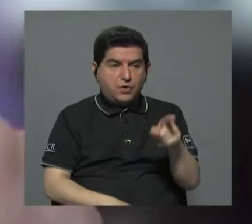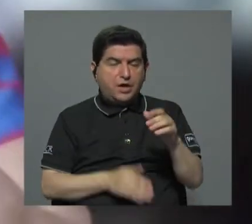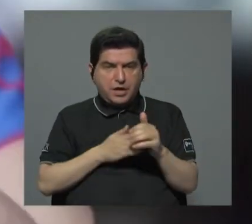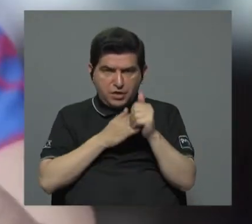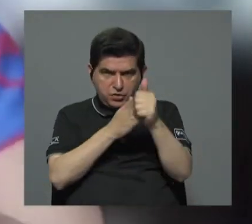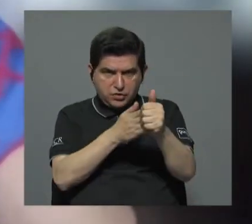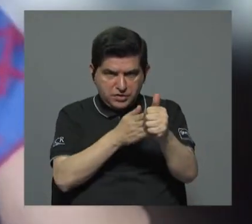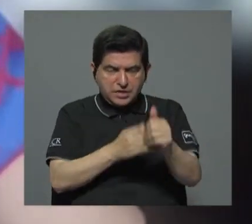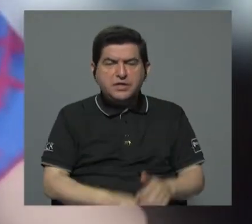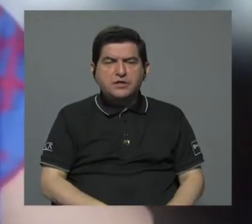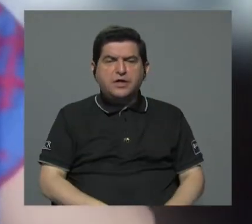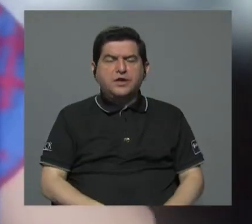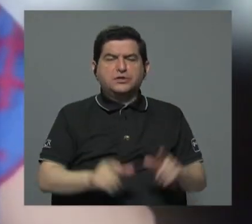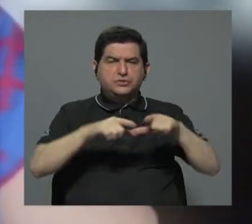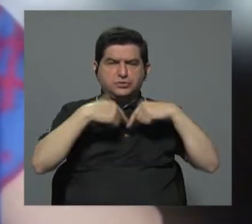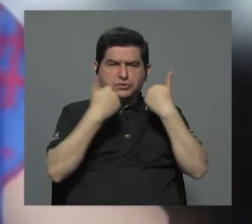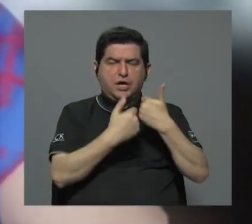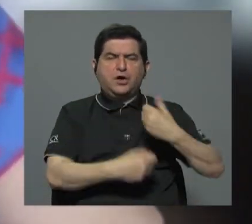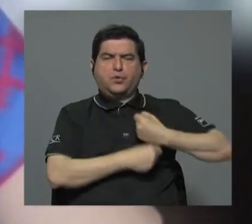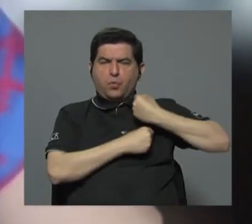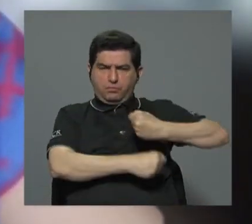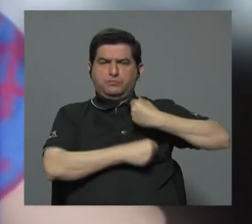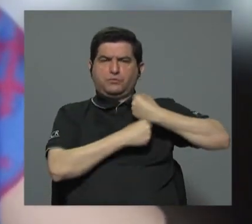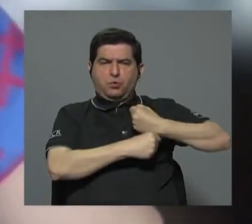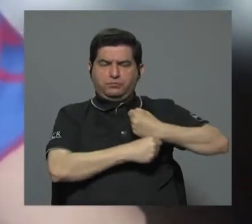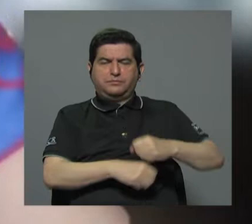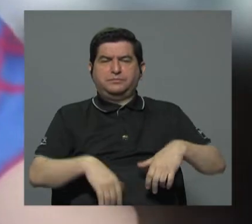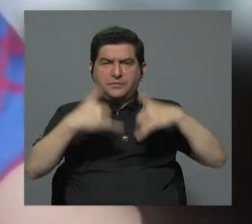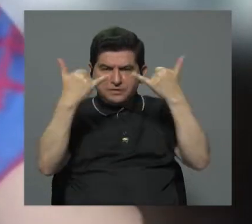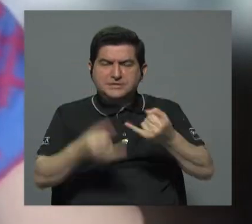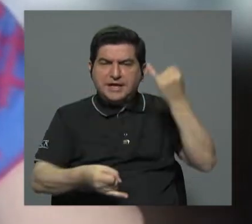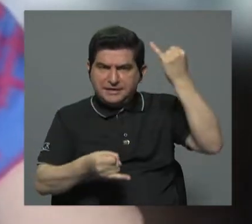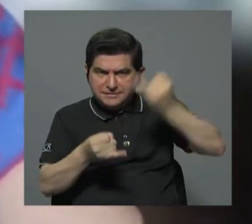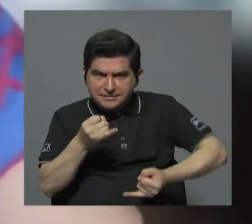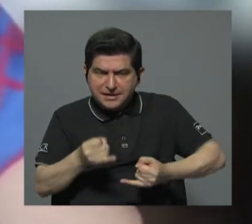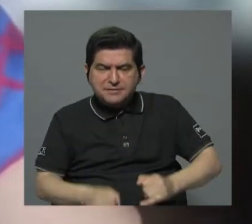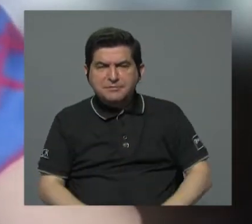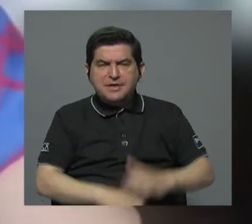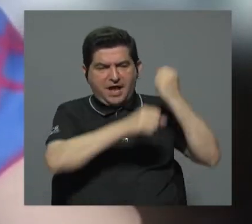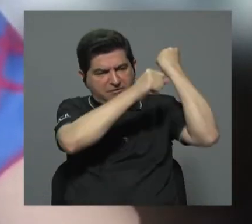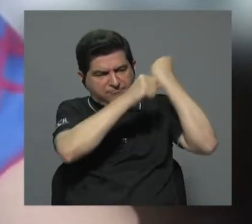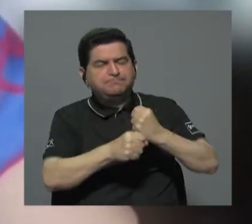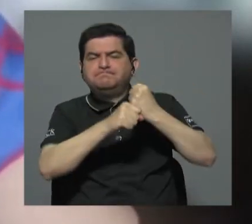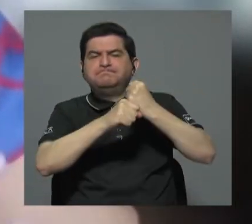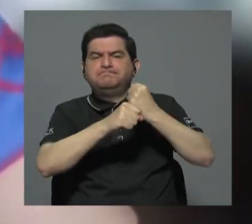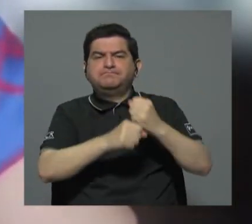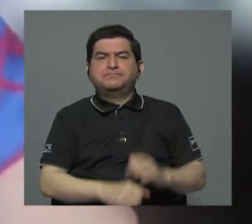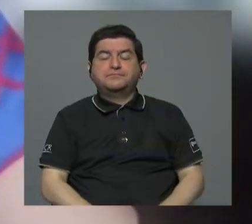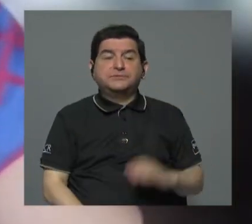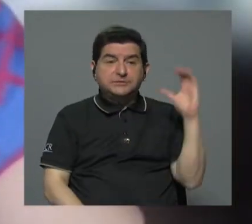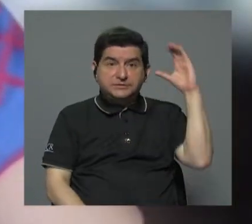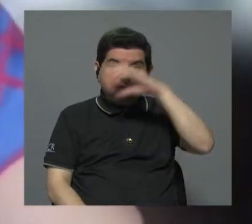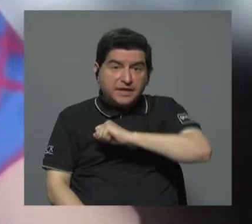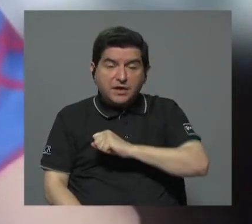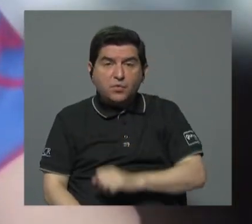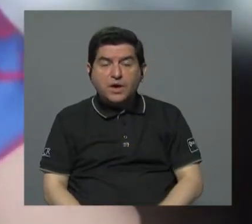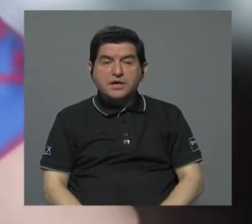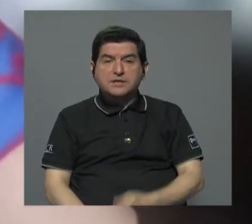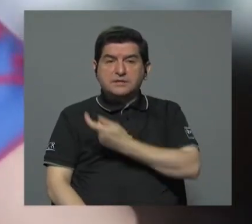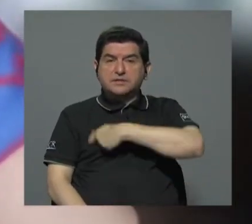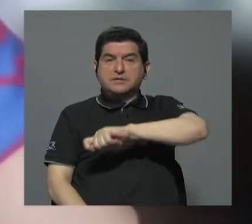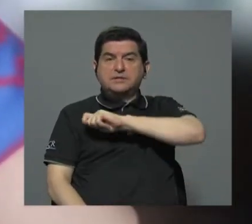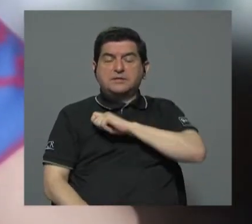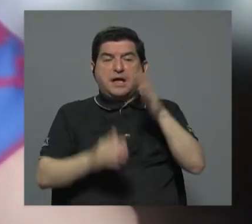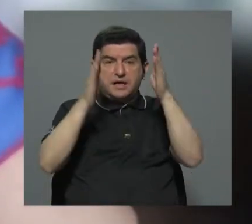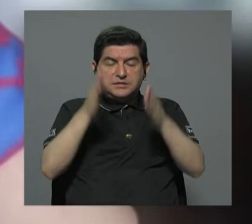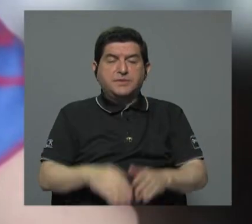a las tropas. Y una vez que termina la conquista, entonces se dan cuenta que los españoles, sus